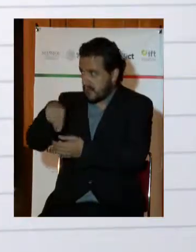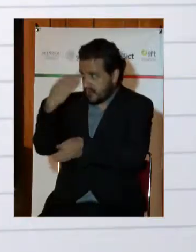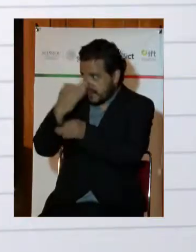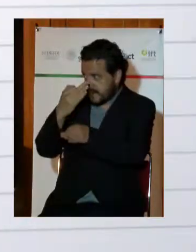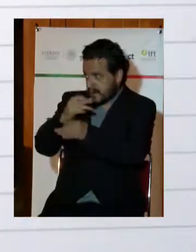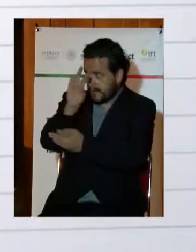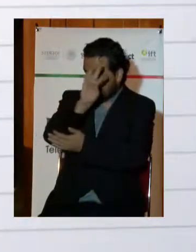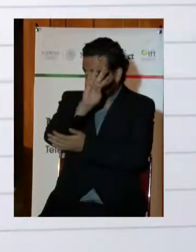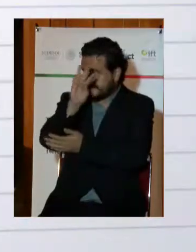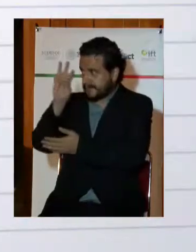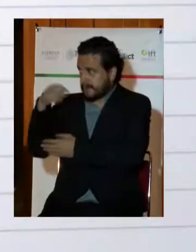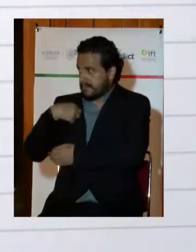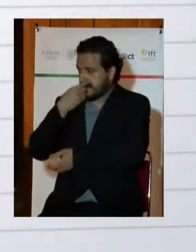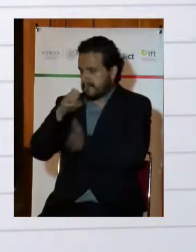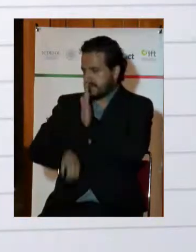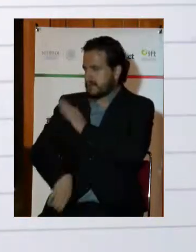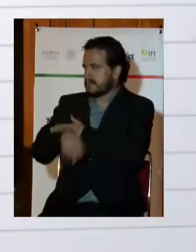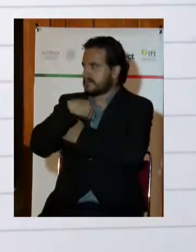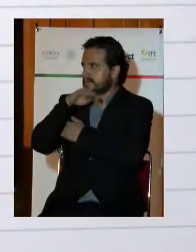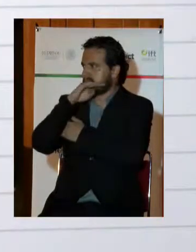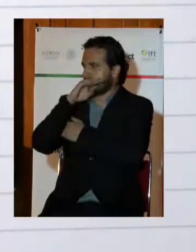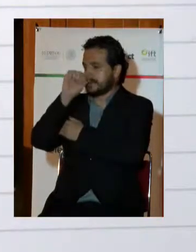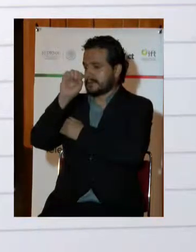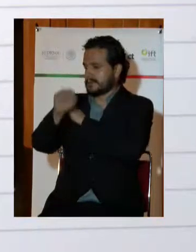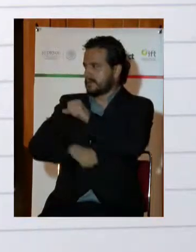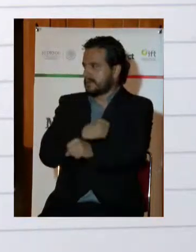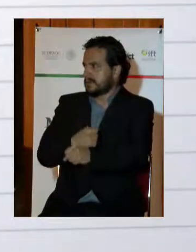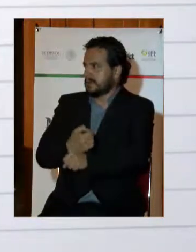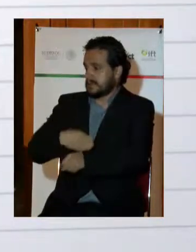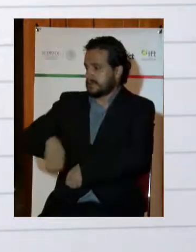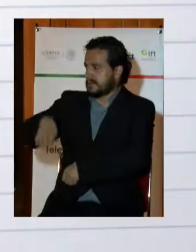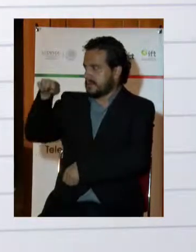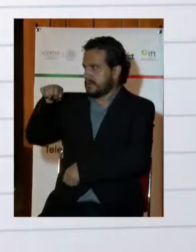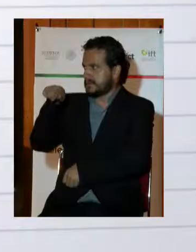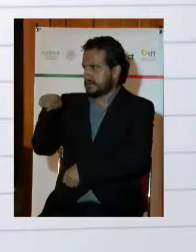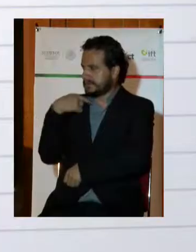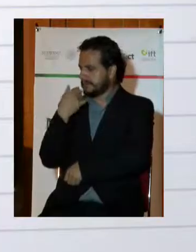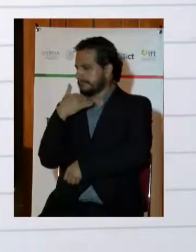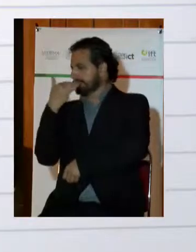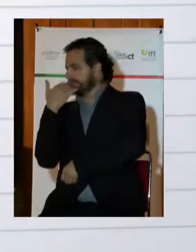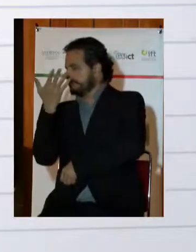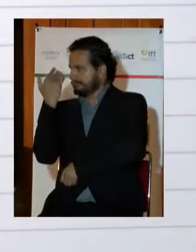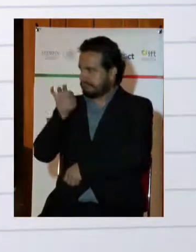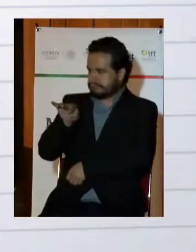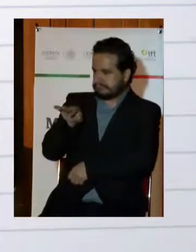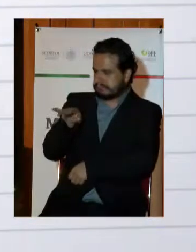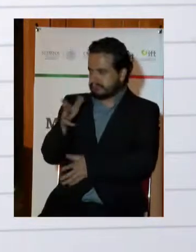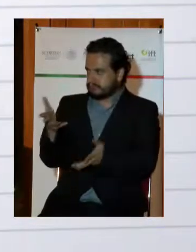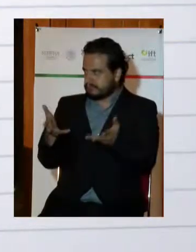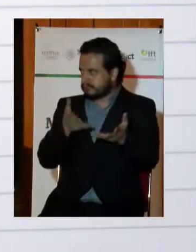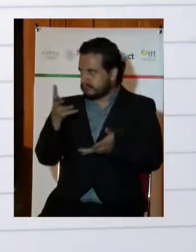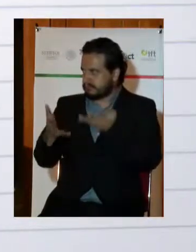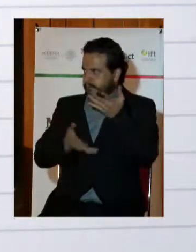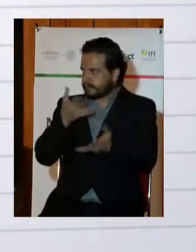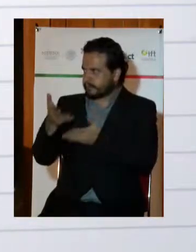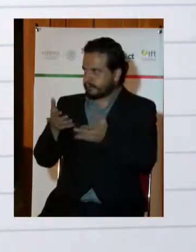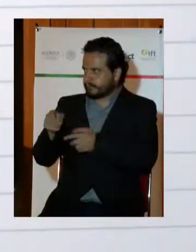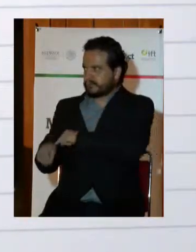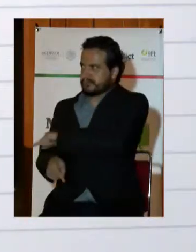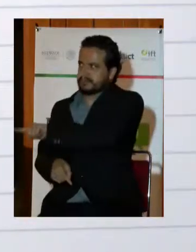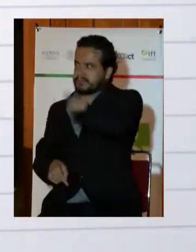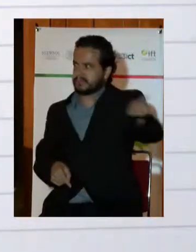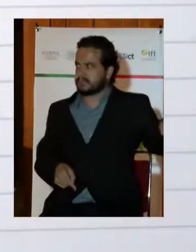Entonces, no es específico para personas con discapacidad, sino que es para todos. Si yo diseño una tienda en línea como Amazon, donde mi